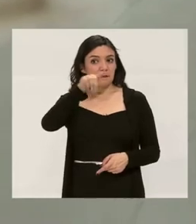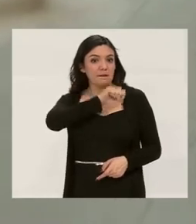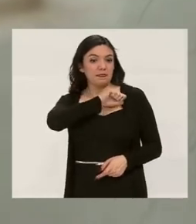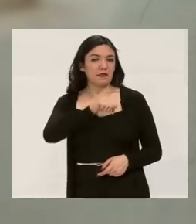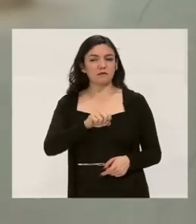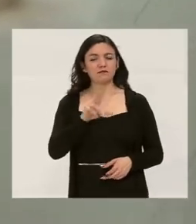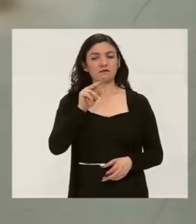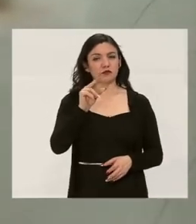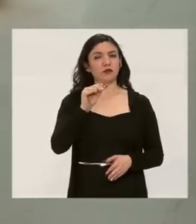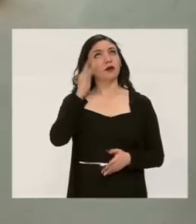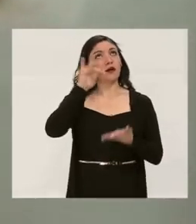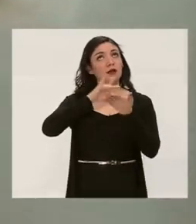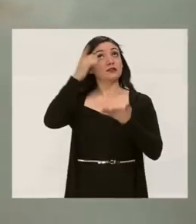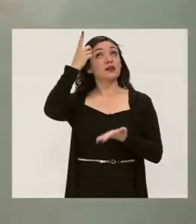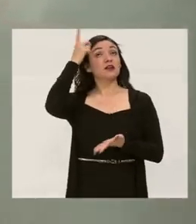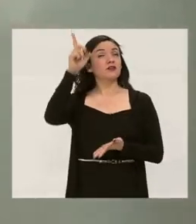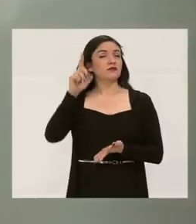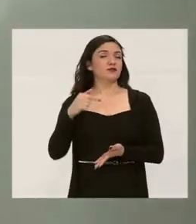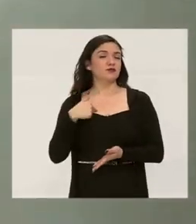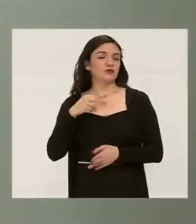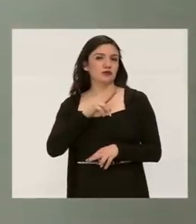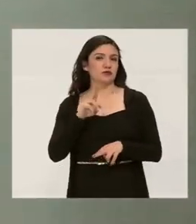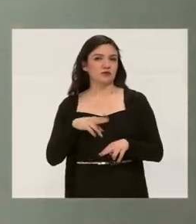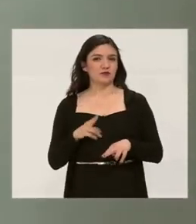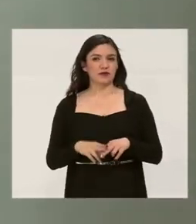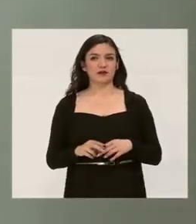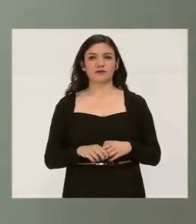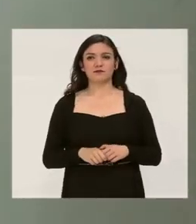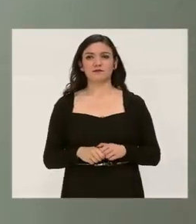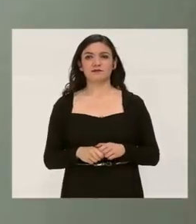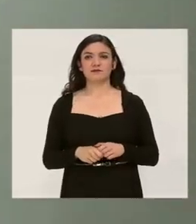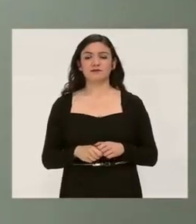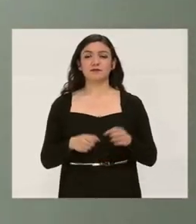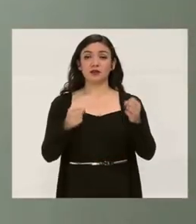No es malo ni nada. Bendito Dios.